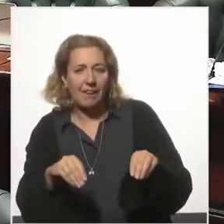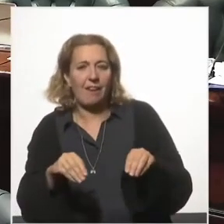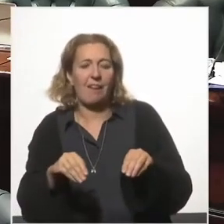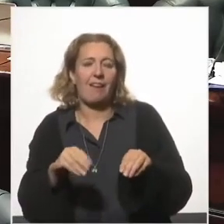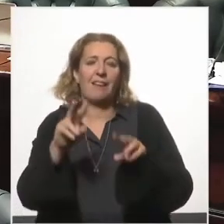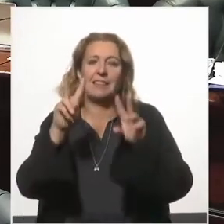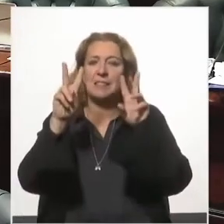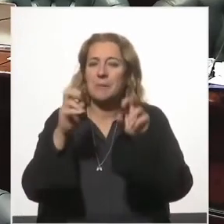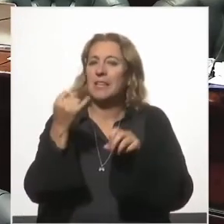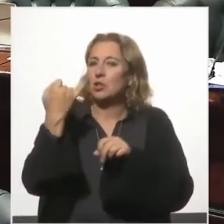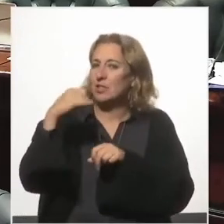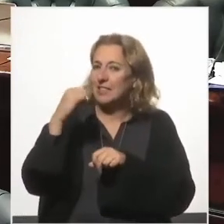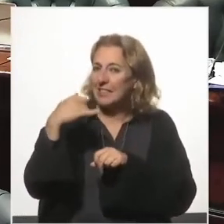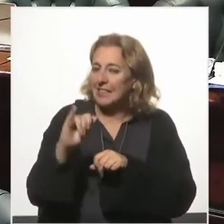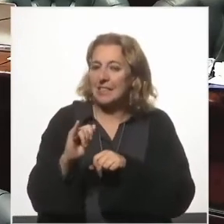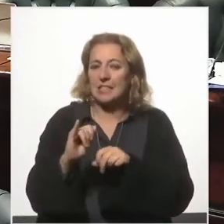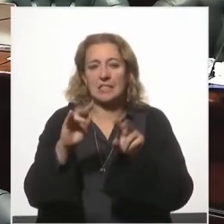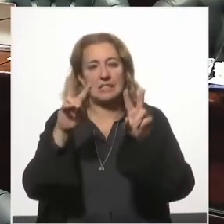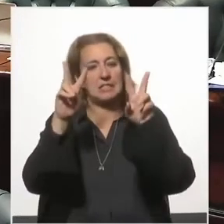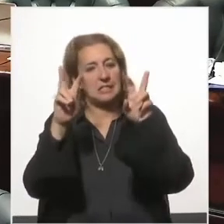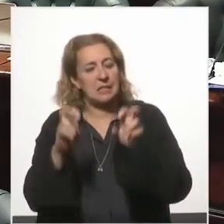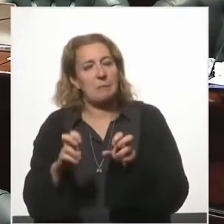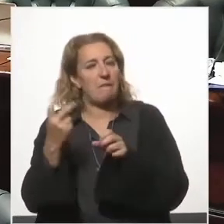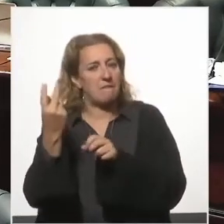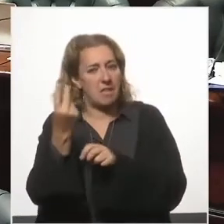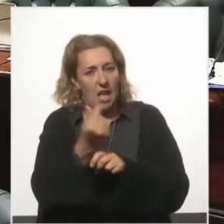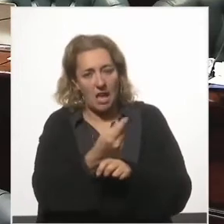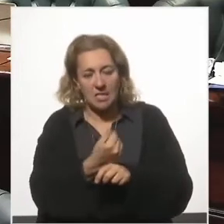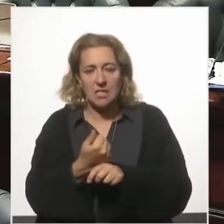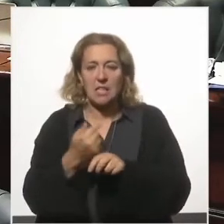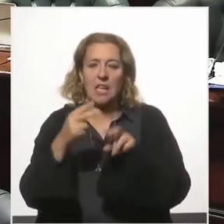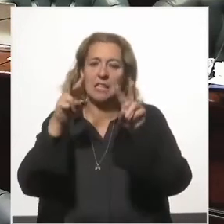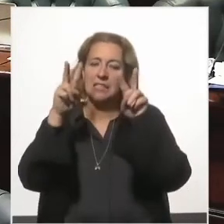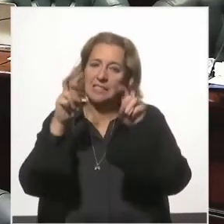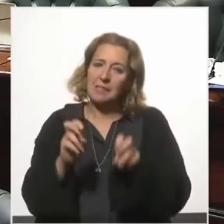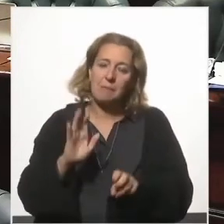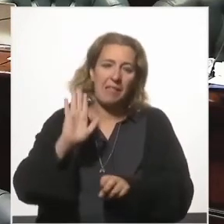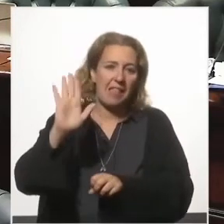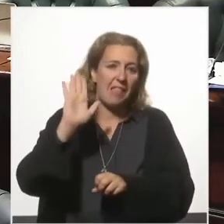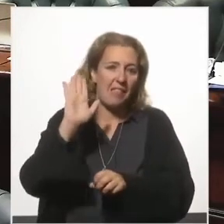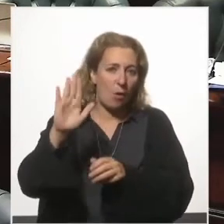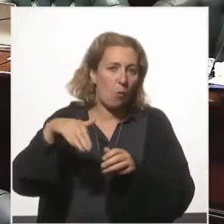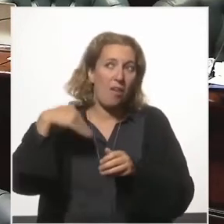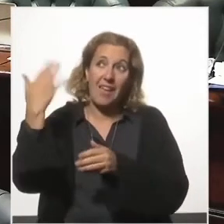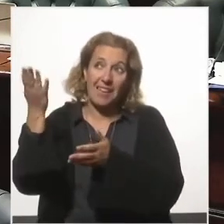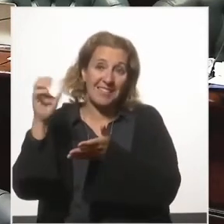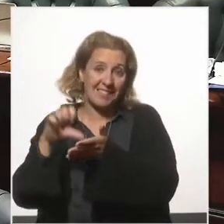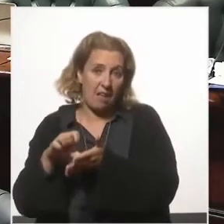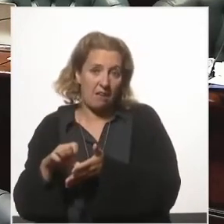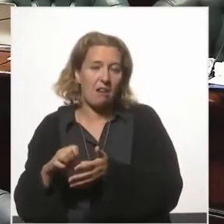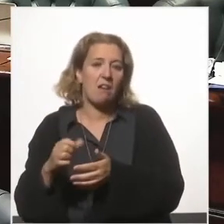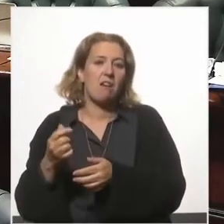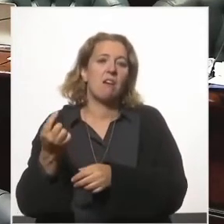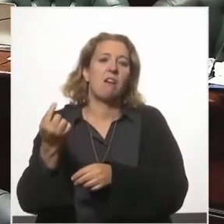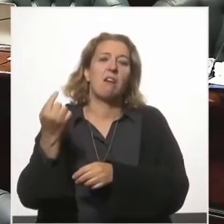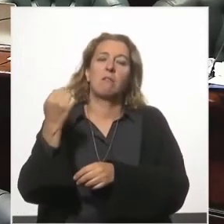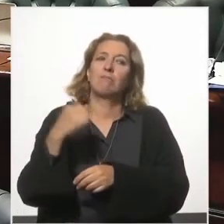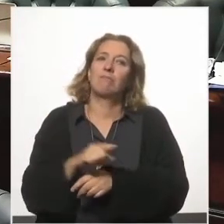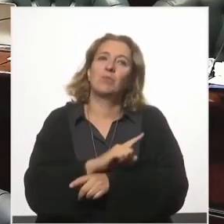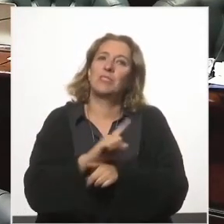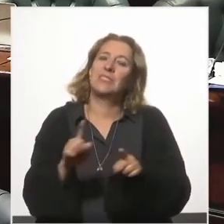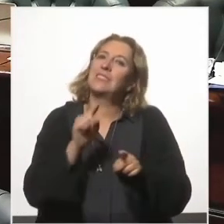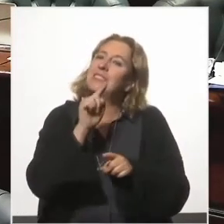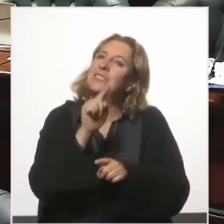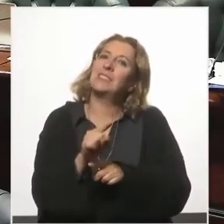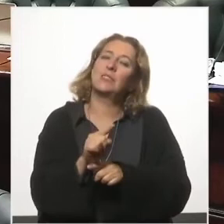los intereses, en el tema de la gran finanza, el tema de la deuda externa? ¿No son esos los verdaderos problemas cuando